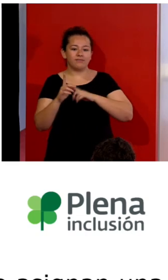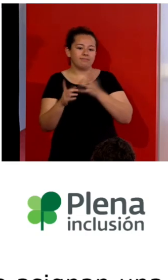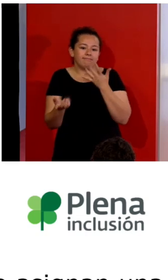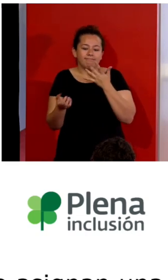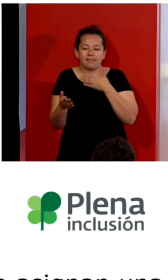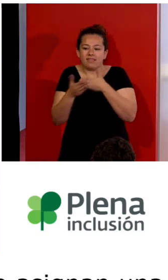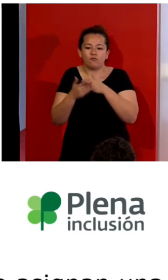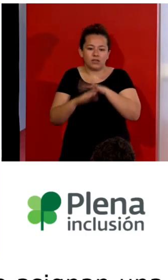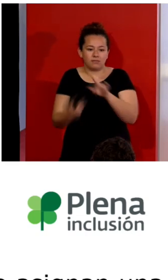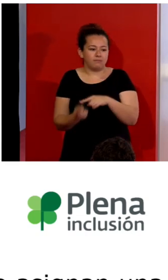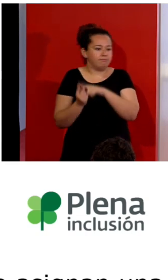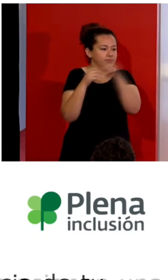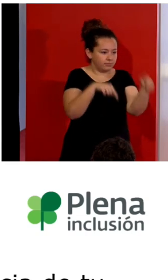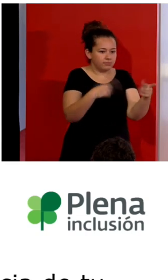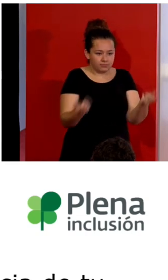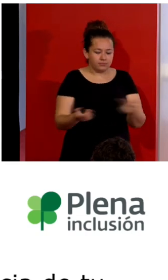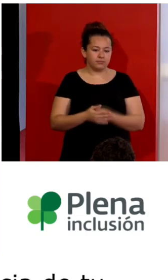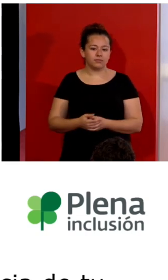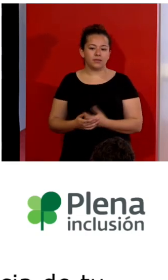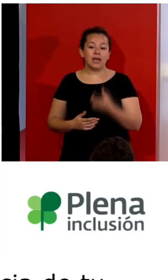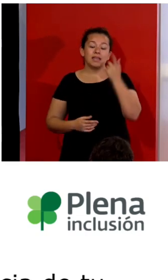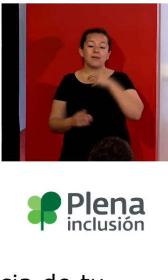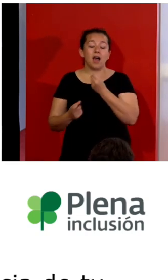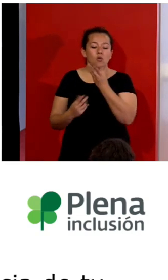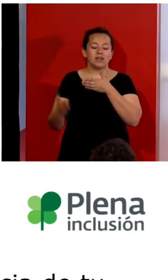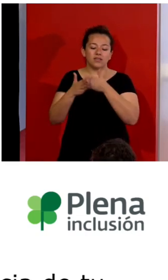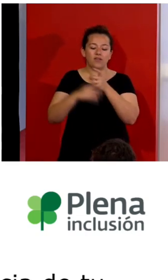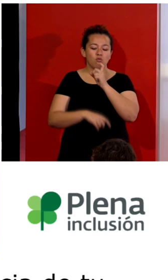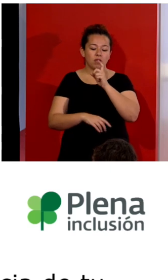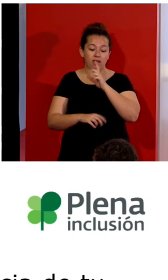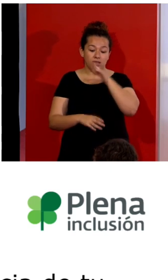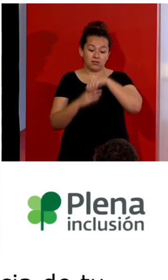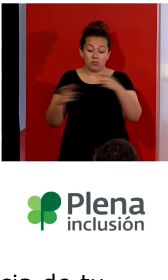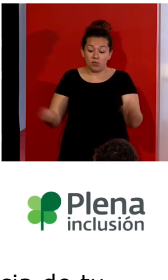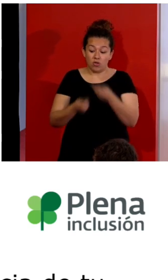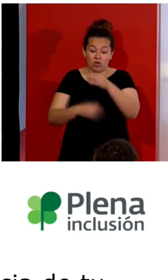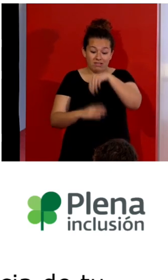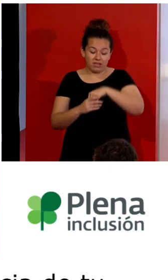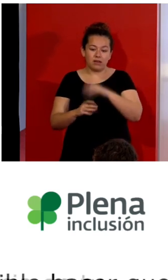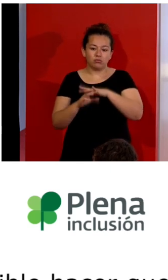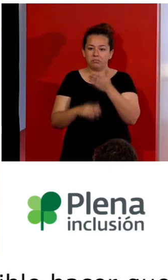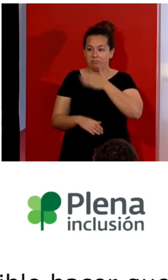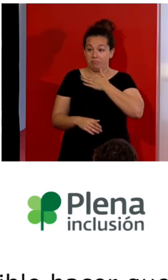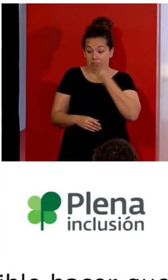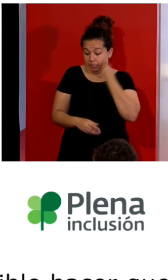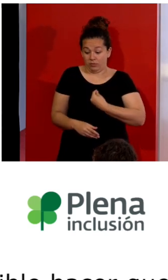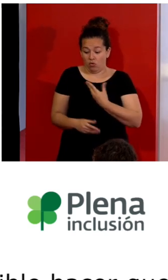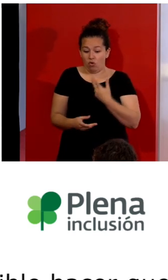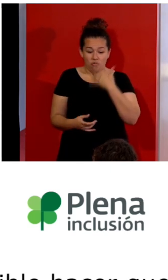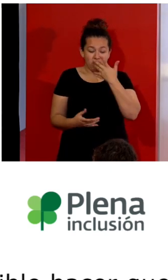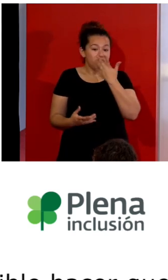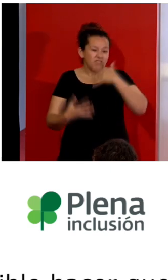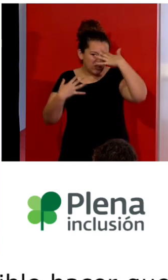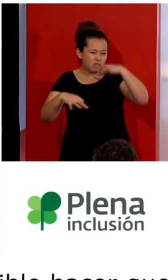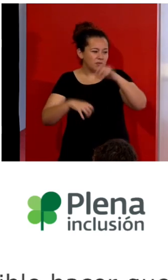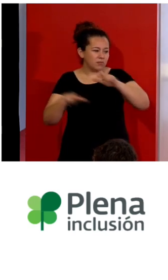puesto de trabajo, por ejemplo, ¿no? Y algunas dificultades en lo que tiene que ver con la promoción interna, pues es el propio desconocimiento que muchas personas con